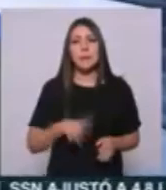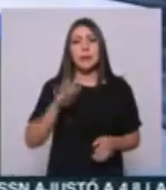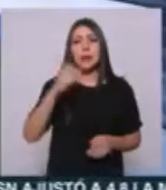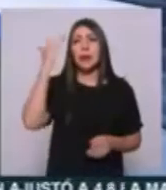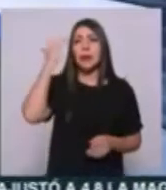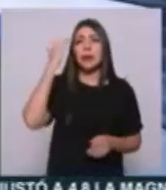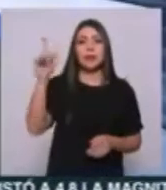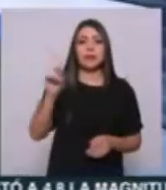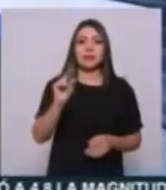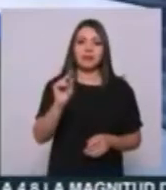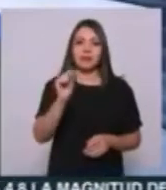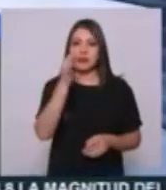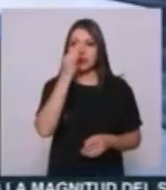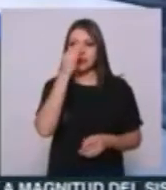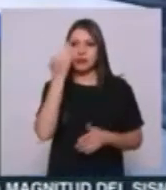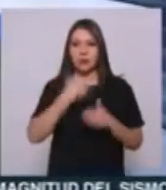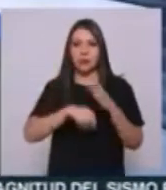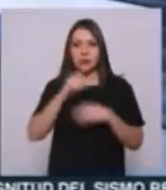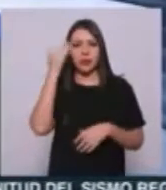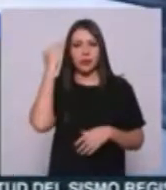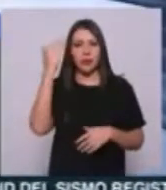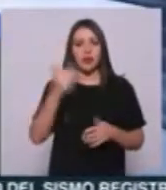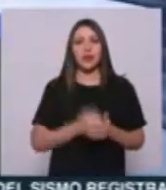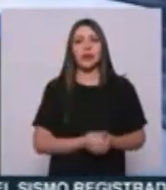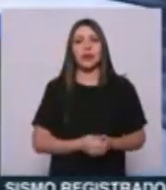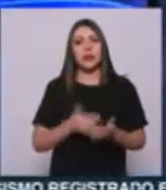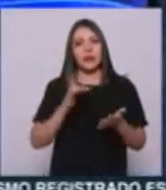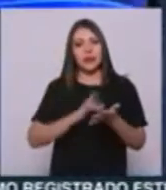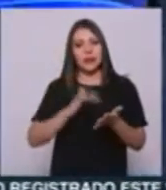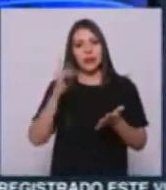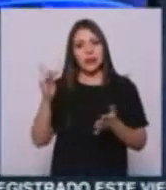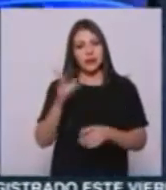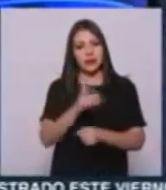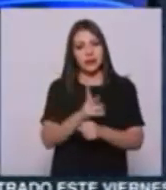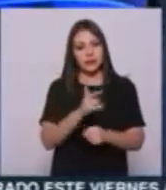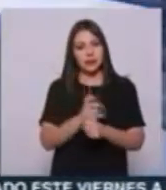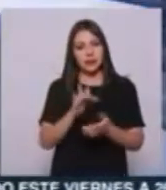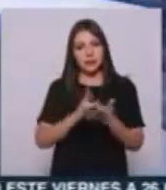es así. No, ya estamos Muchas a 2 gracias. meses. Muchísimas gracias por el espacio. Gracias a ambas tenerlas por acá.